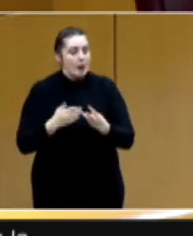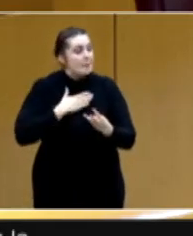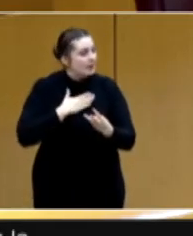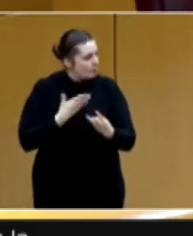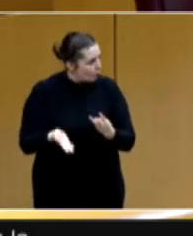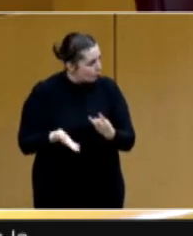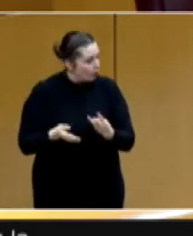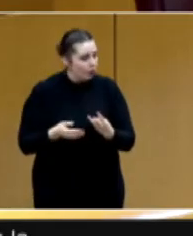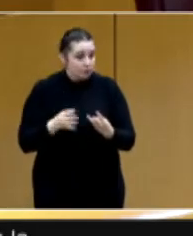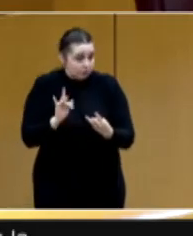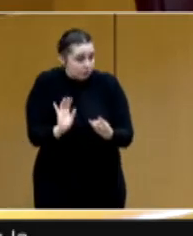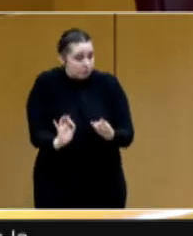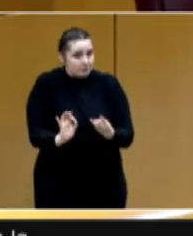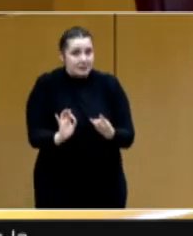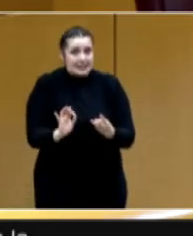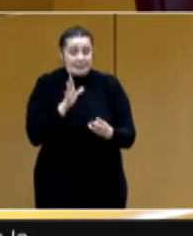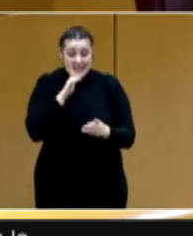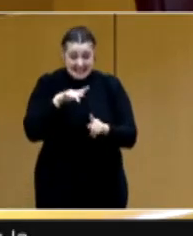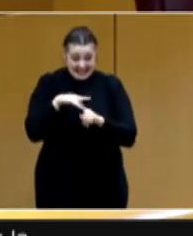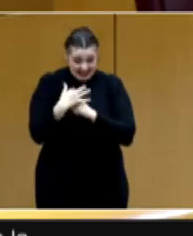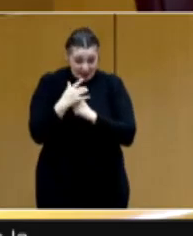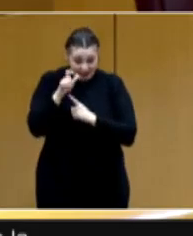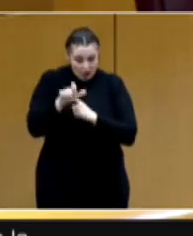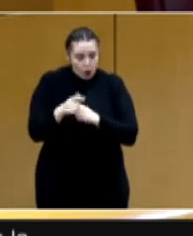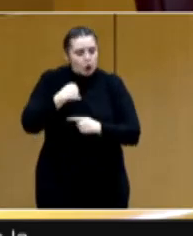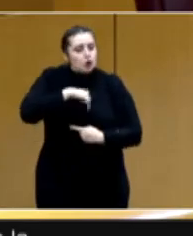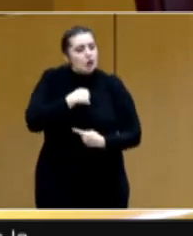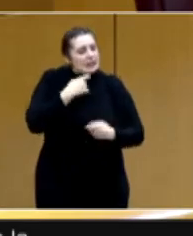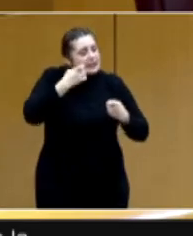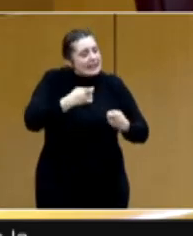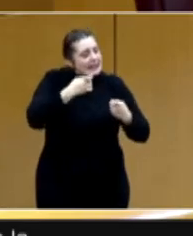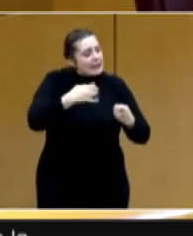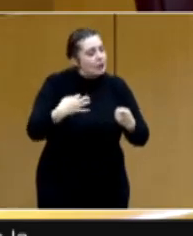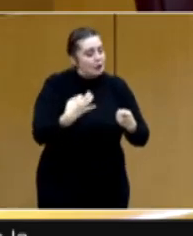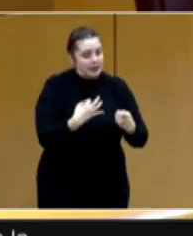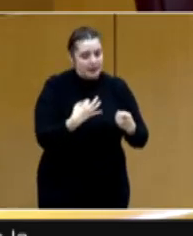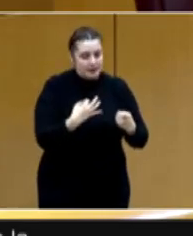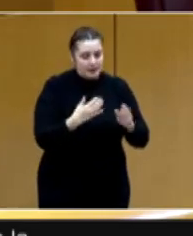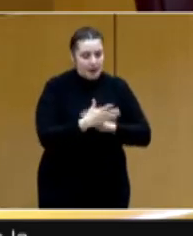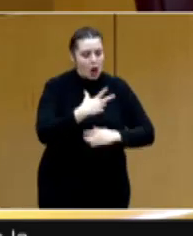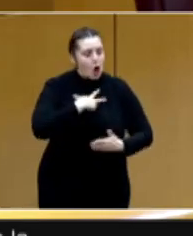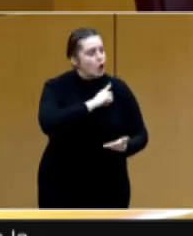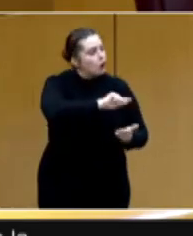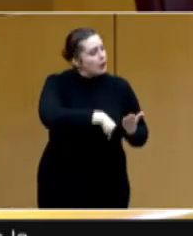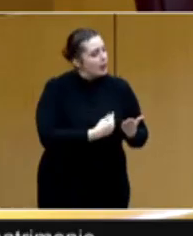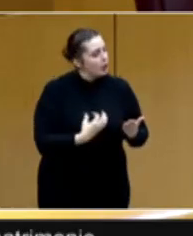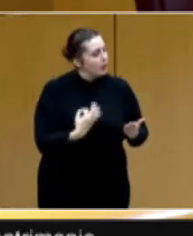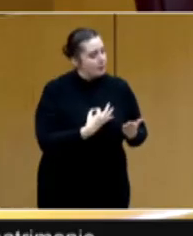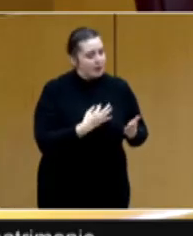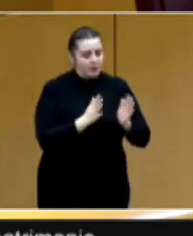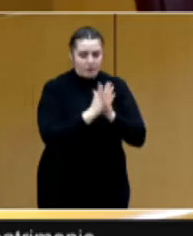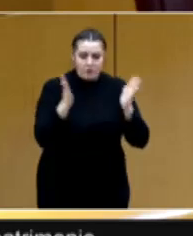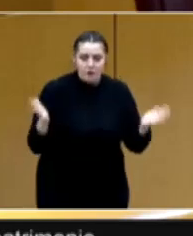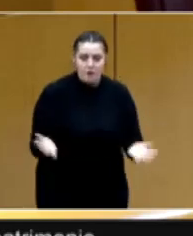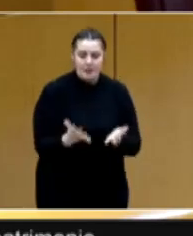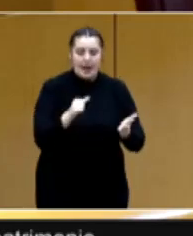sí Y en este caso nosotros lo que estamos intentando es y el notario tiene la obligación de fomentar